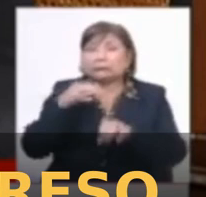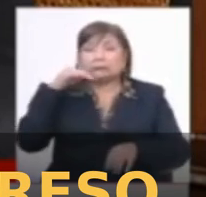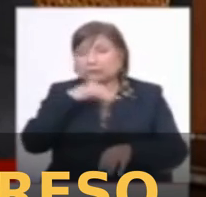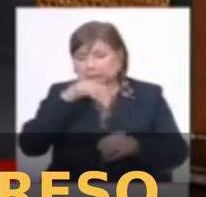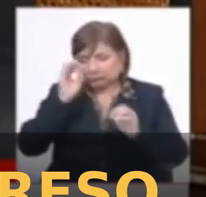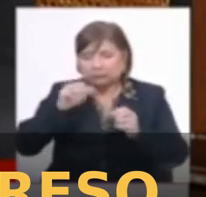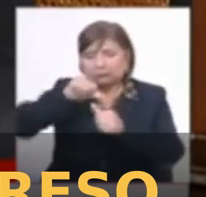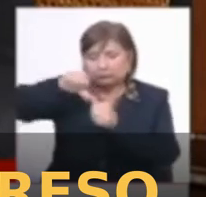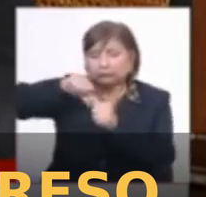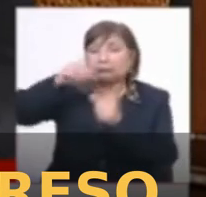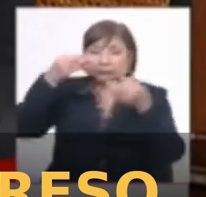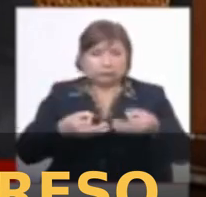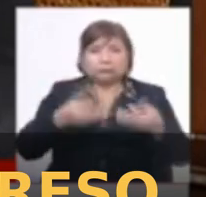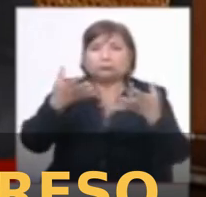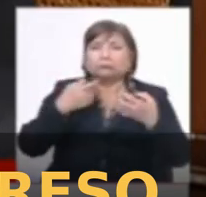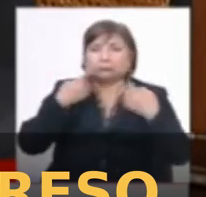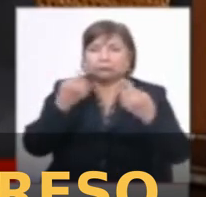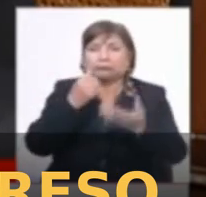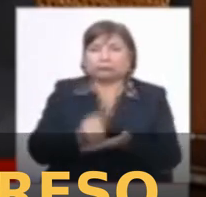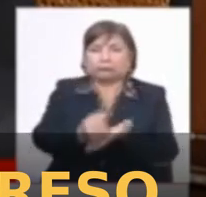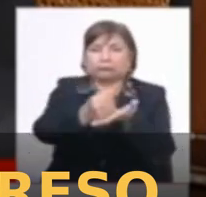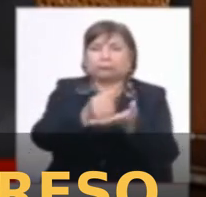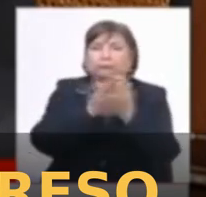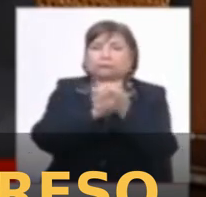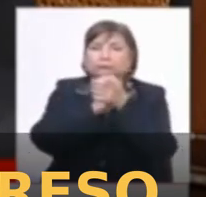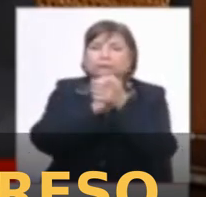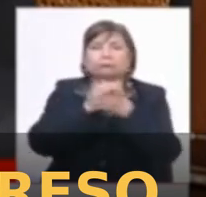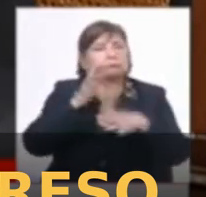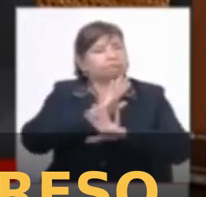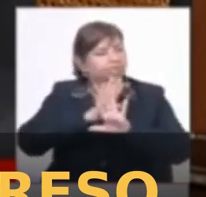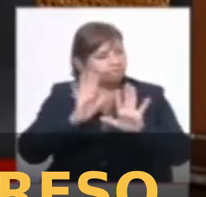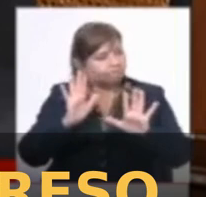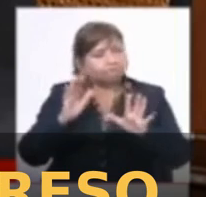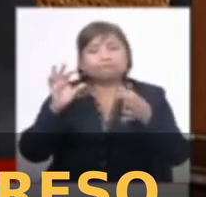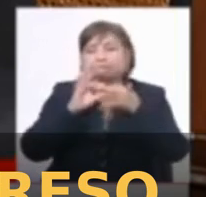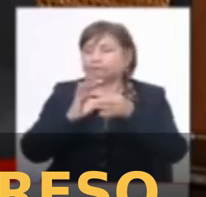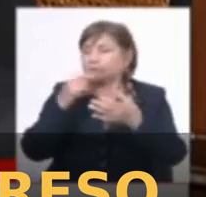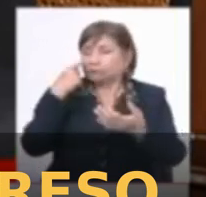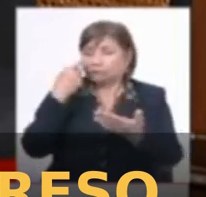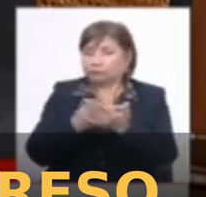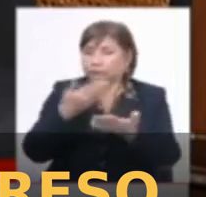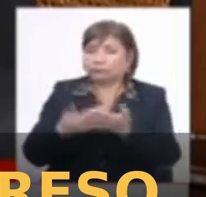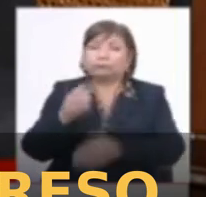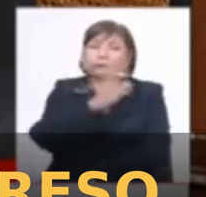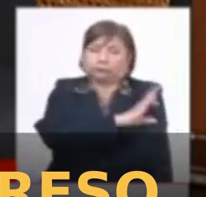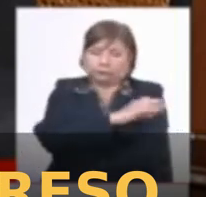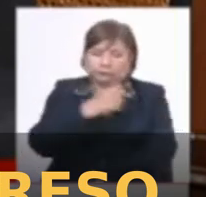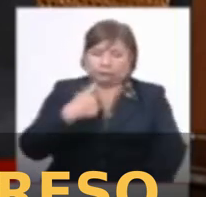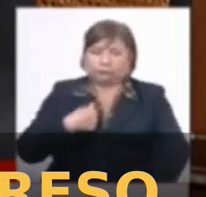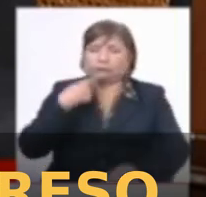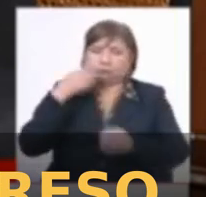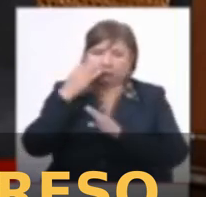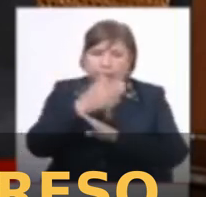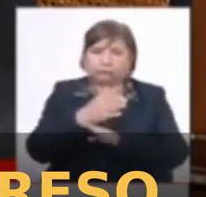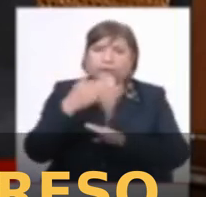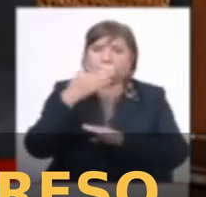están inmiscuidos. Yo solo quise ayudar a un amigo. Y prueba de ello está corroborándose en la fiscalía donde yo he recurrido